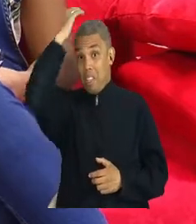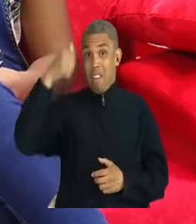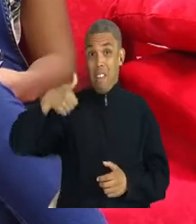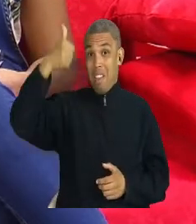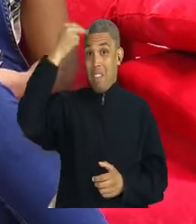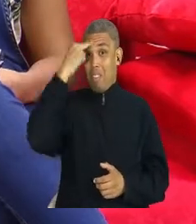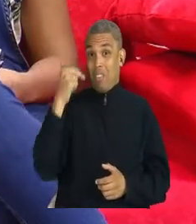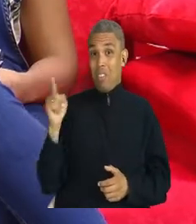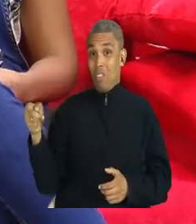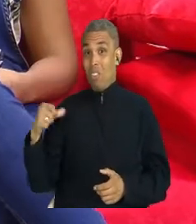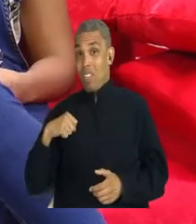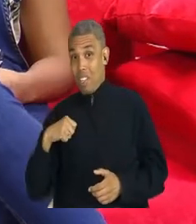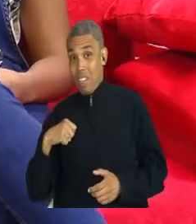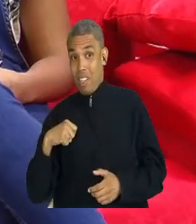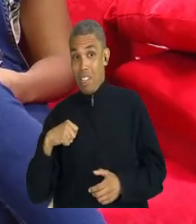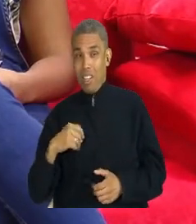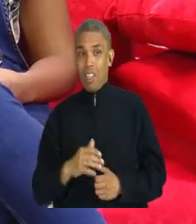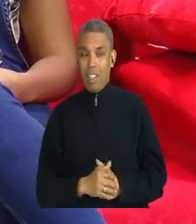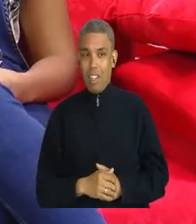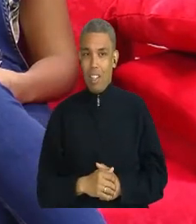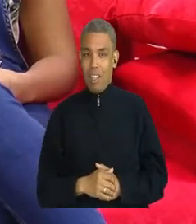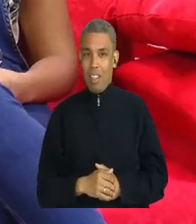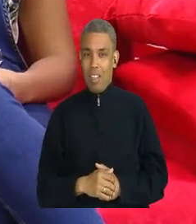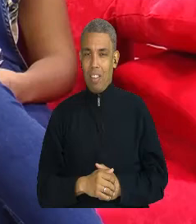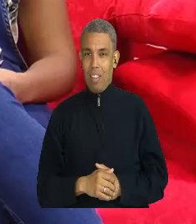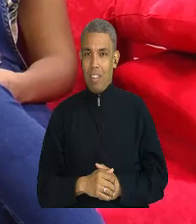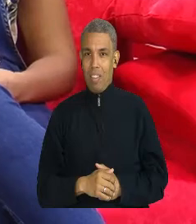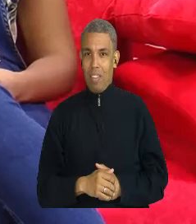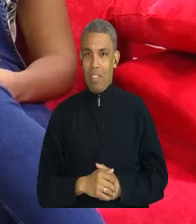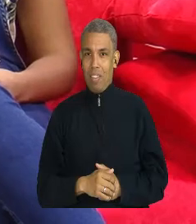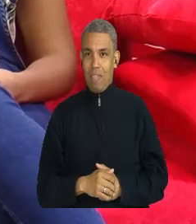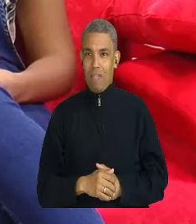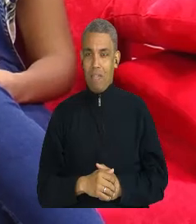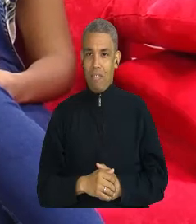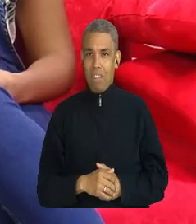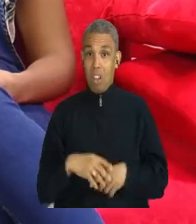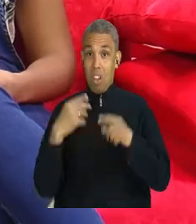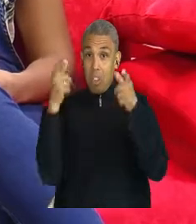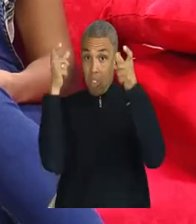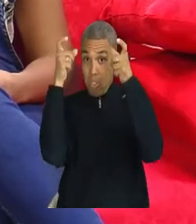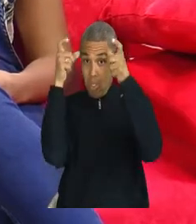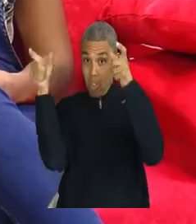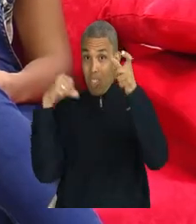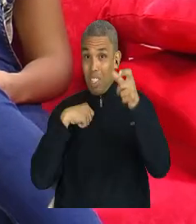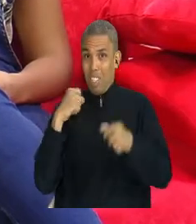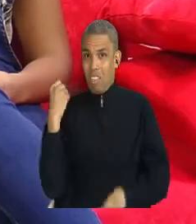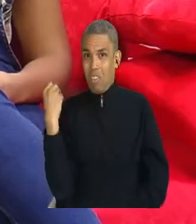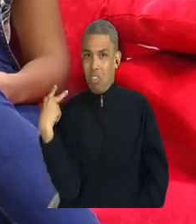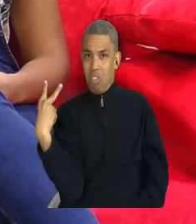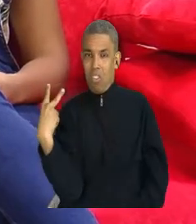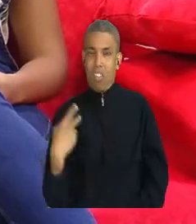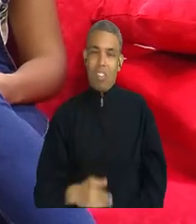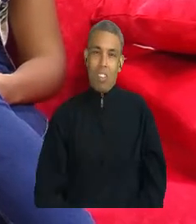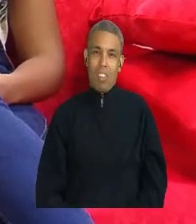¿Cachos? No. No. Negativo. Tienes otra oportunidad.